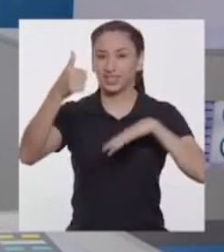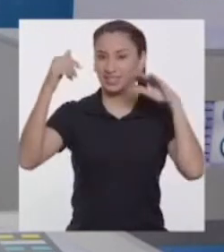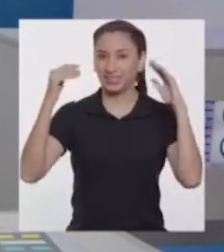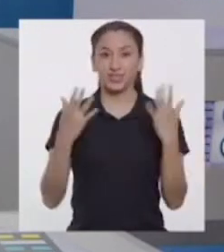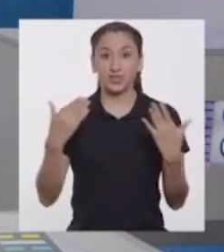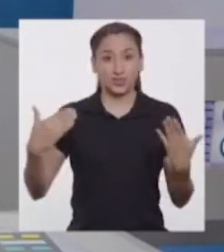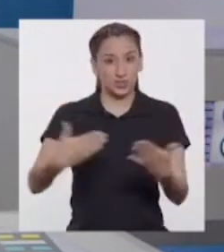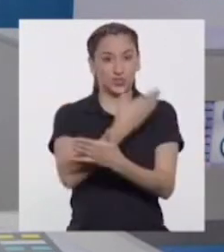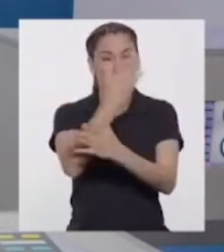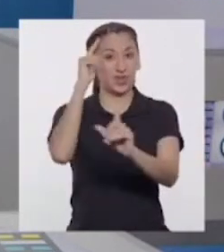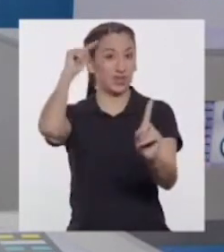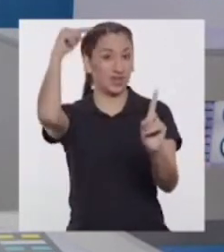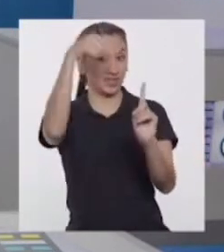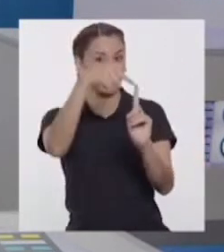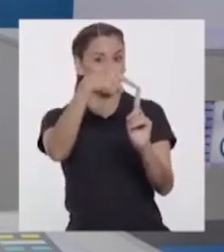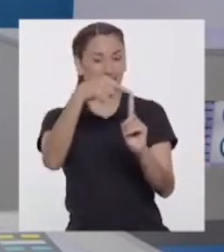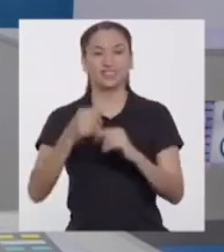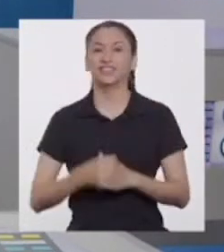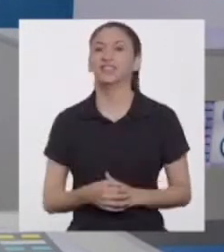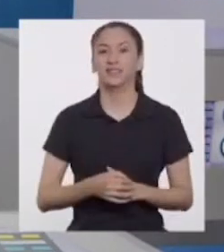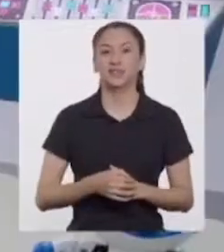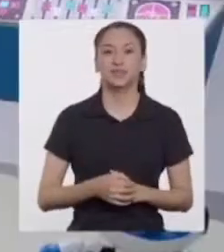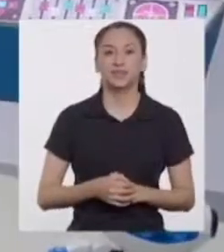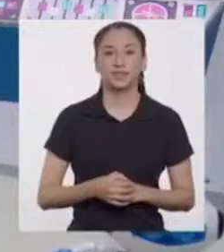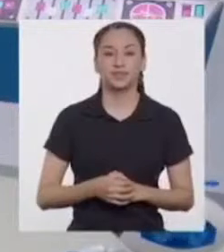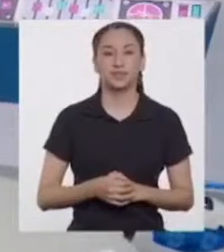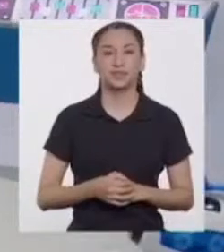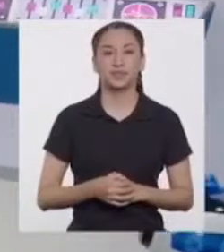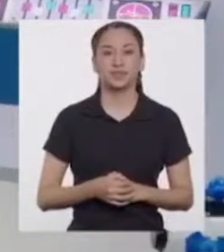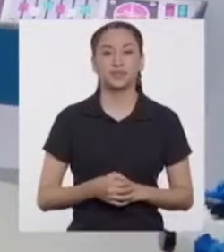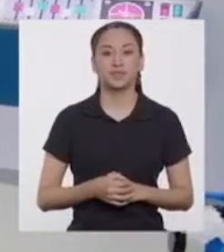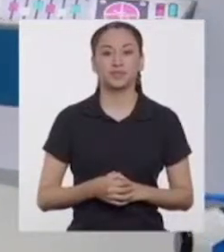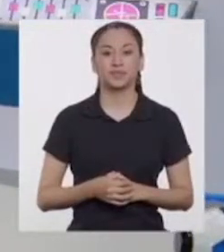mañana con un nuevo desafío.